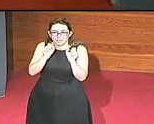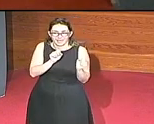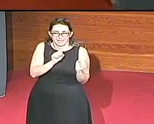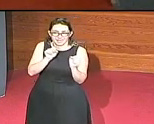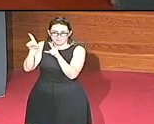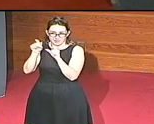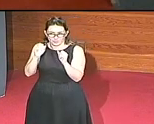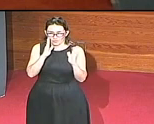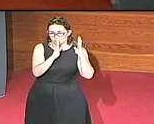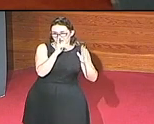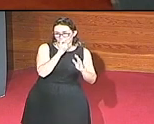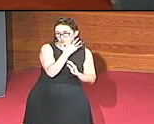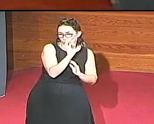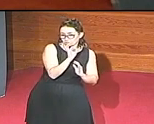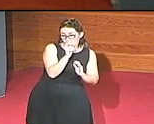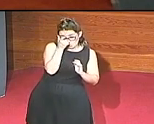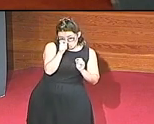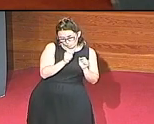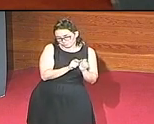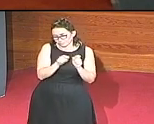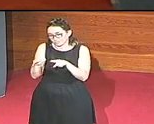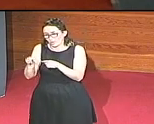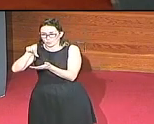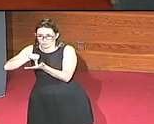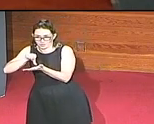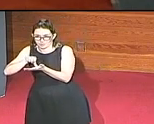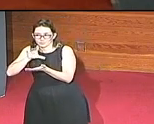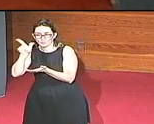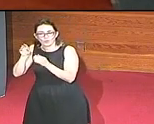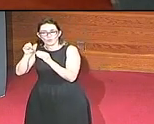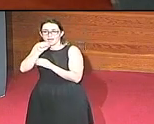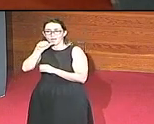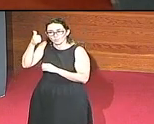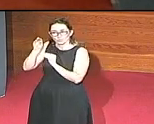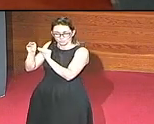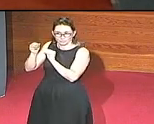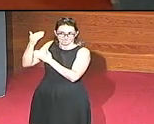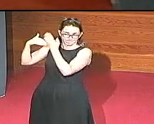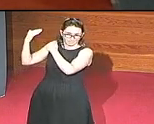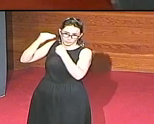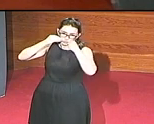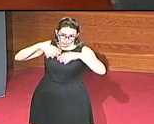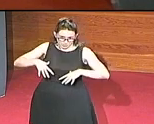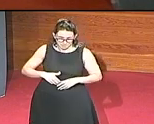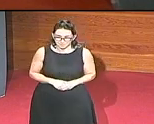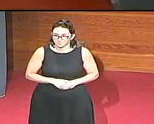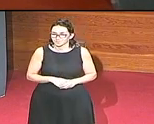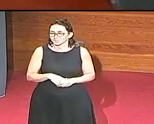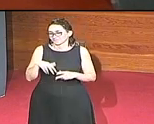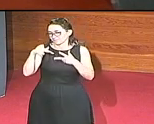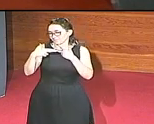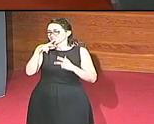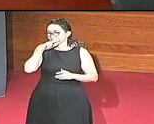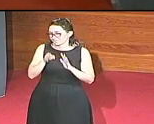de los pueblos a las grandes ciudades basada en la historia de sus abuelos bueno ahora tú e italia meterá con caderas